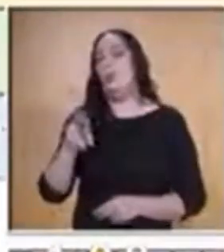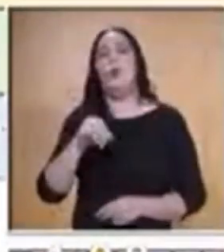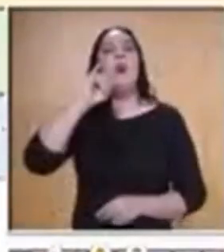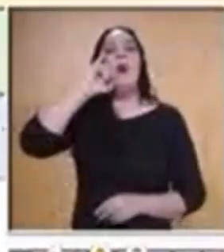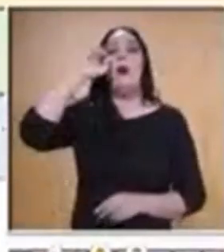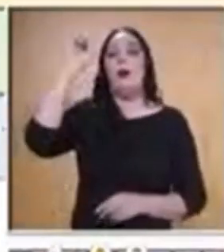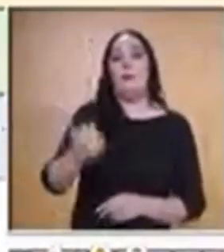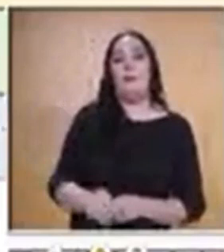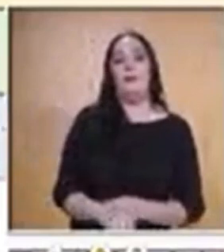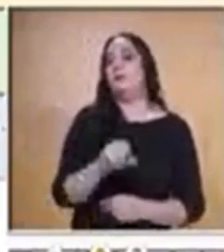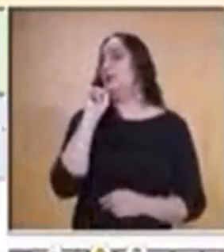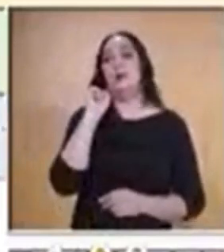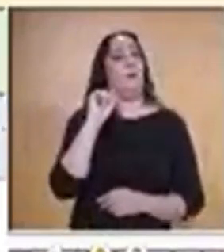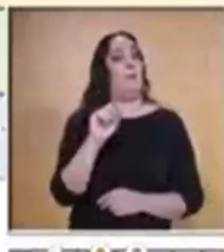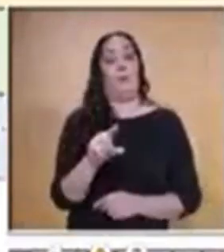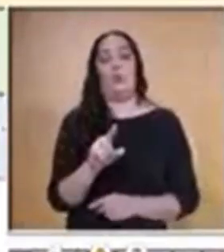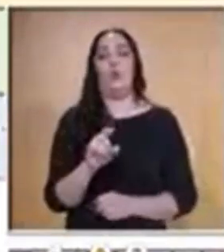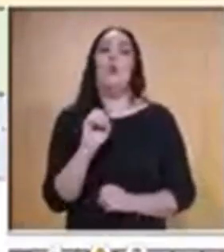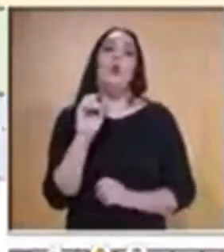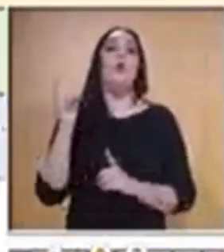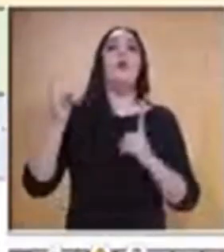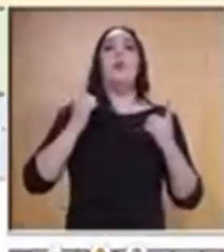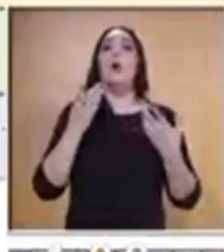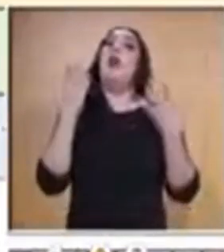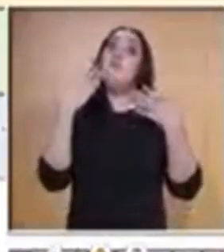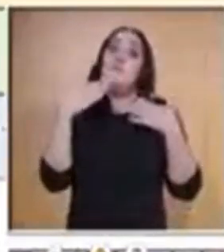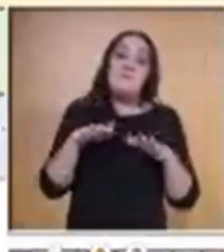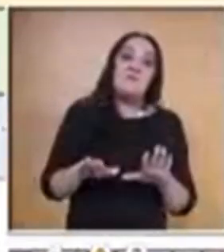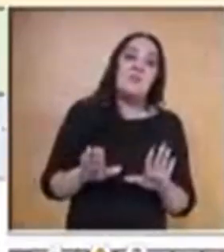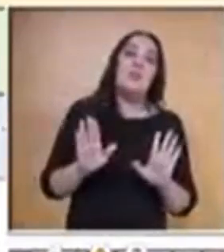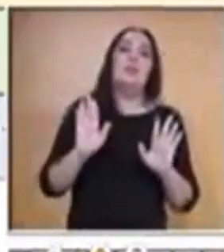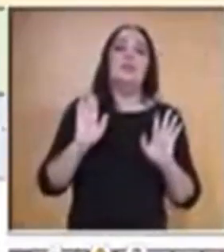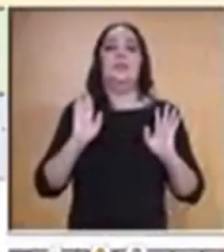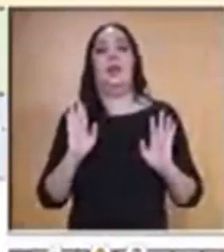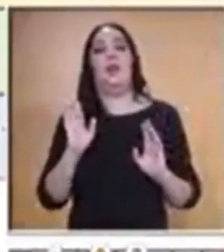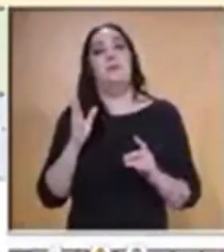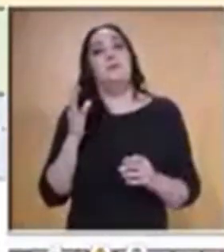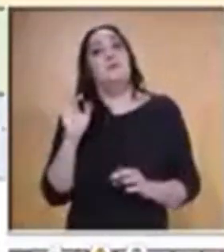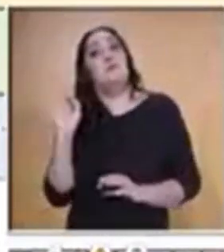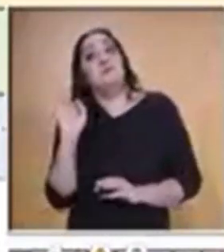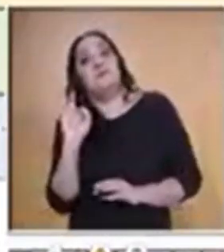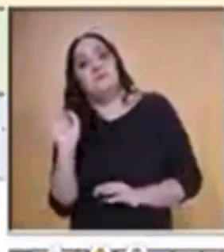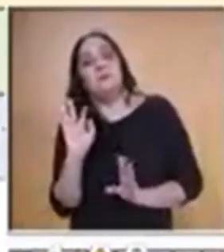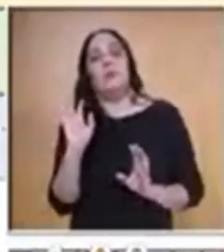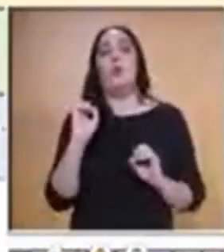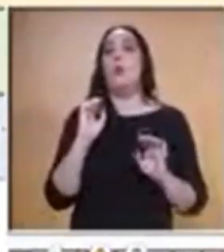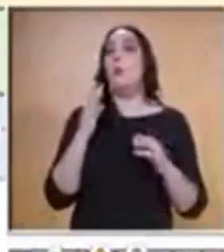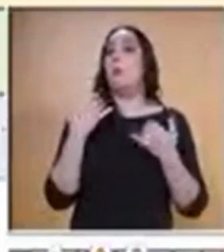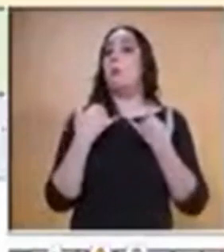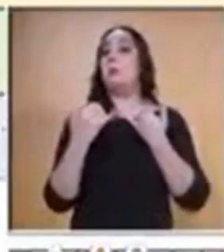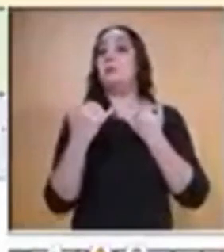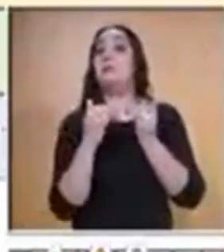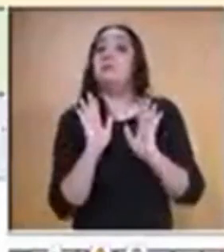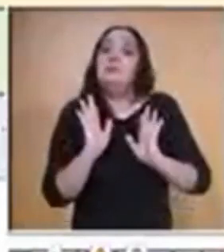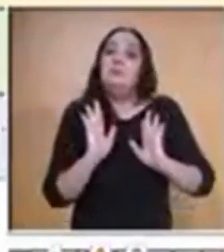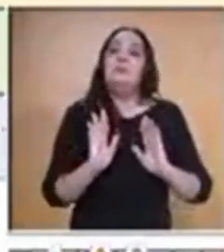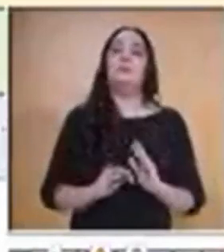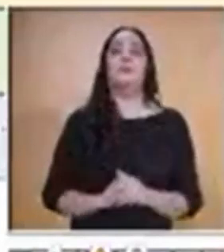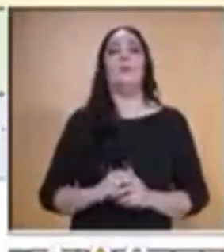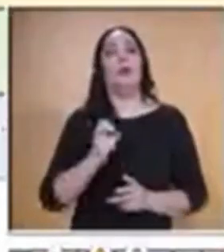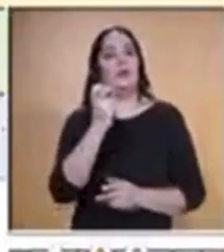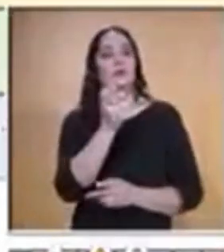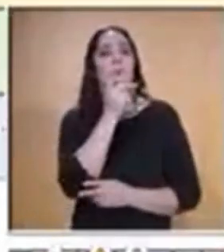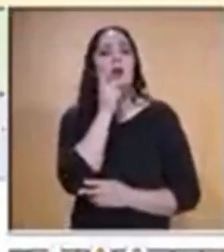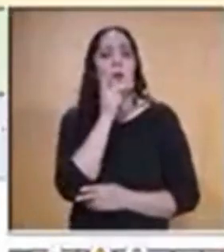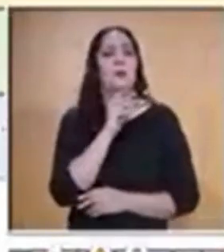jamás, tampoco. Y de duda, tal vez, quizá, acaso o probablemente. Estas palabras nos van a ayudar a ampliar